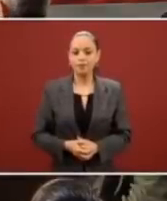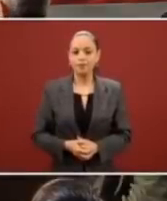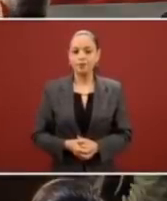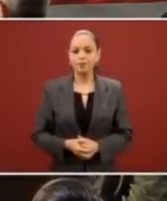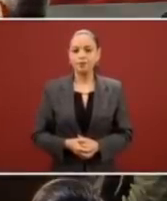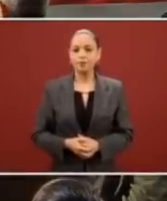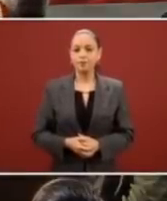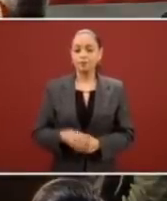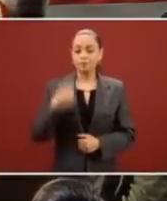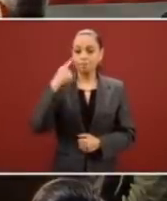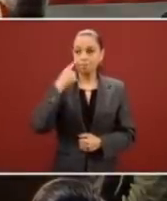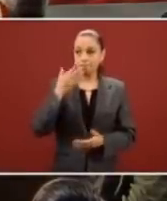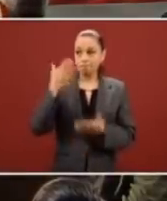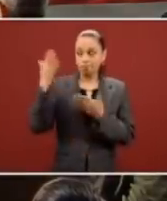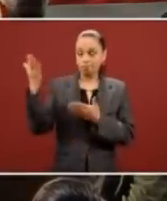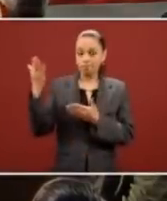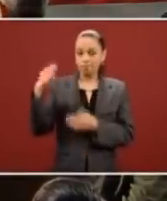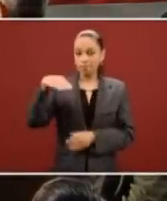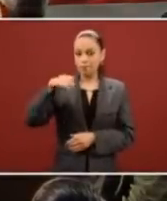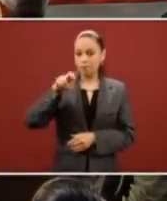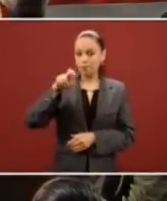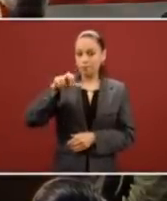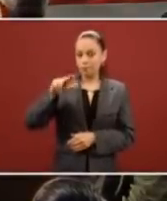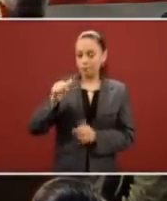Ahí está Morena.